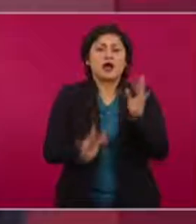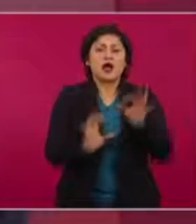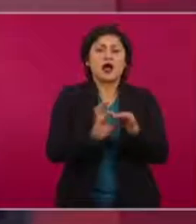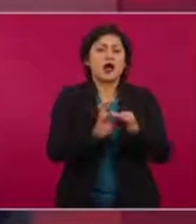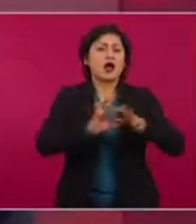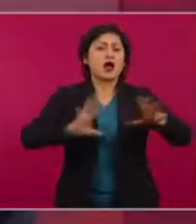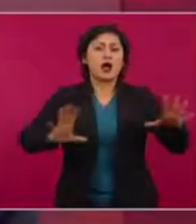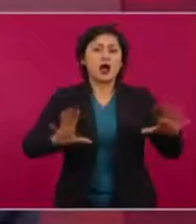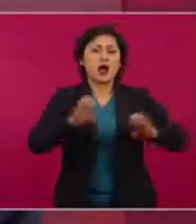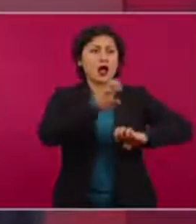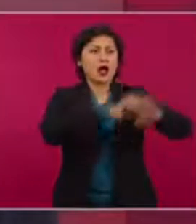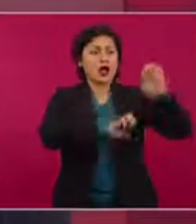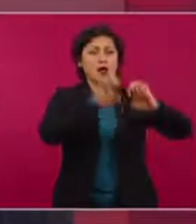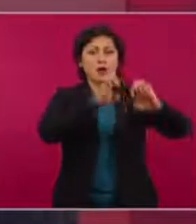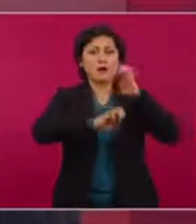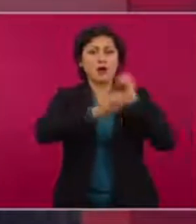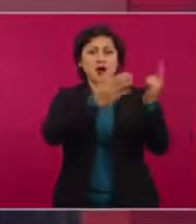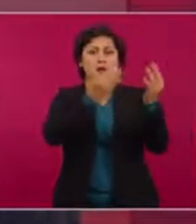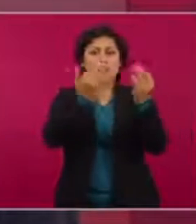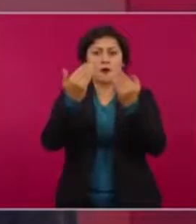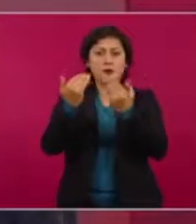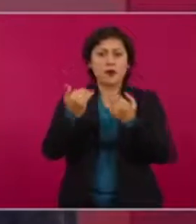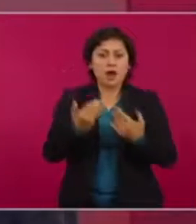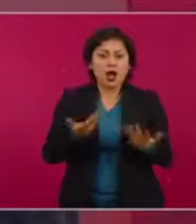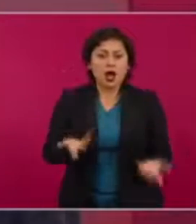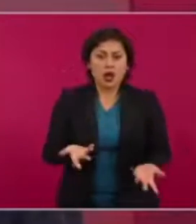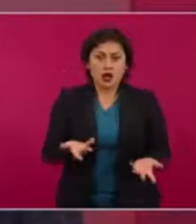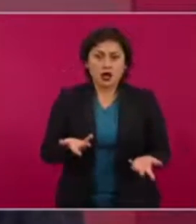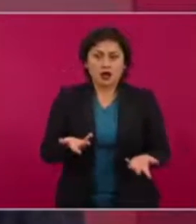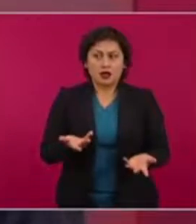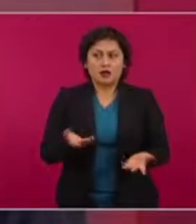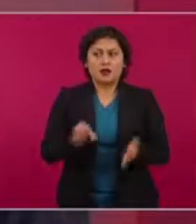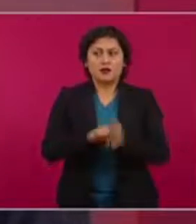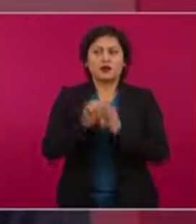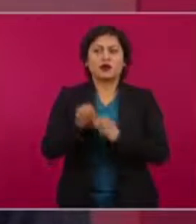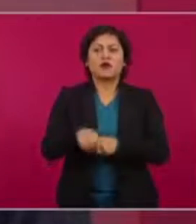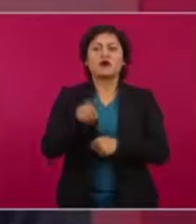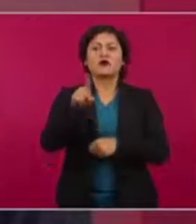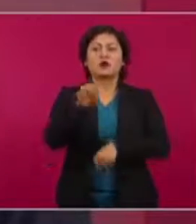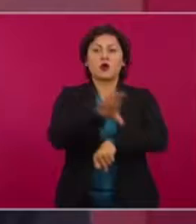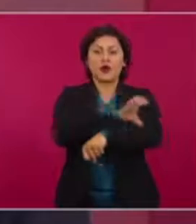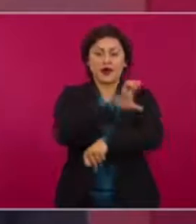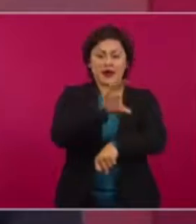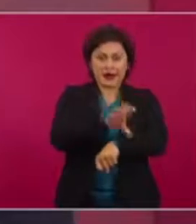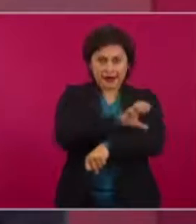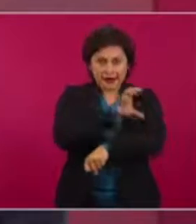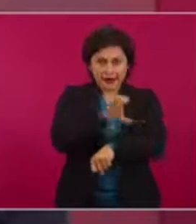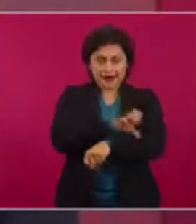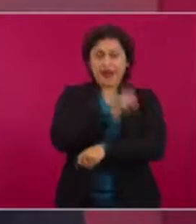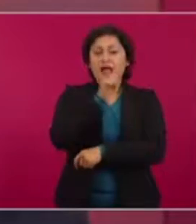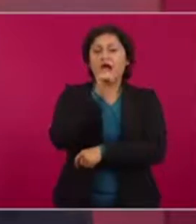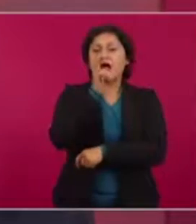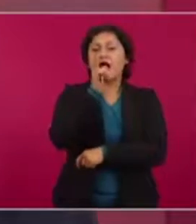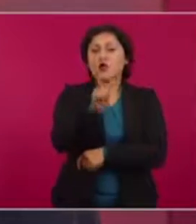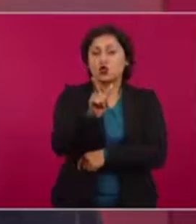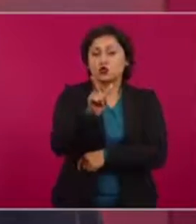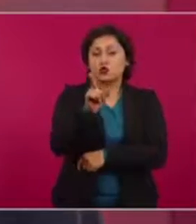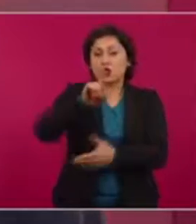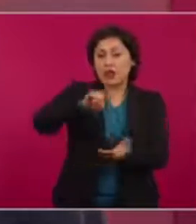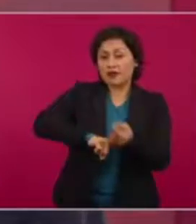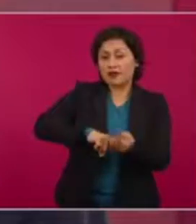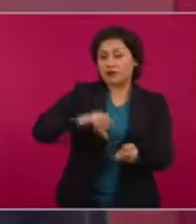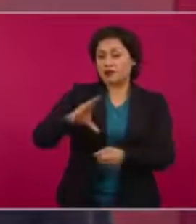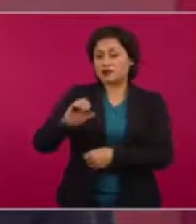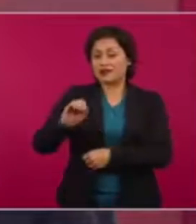empresarios que consumieran energía eléctrica de la Comisión Federal.